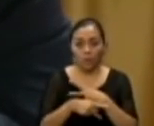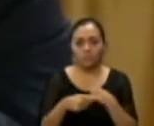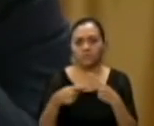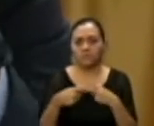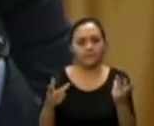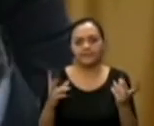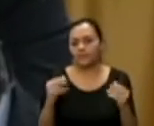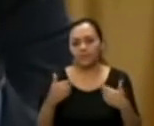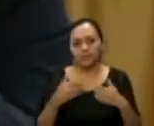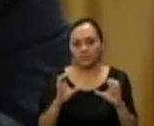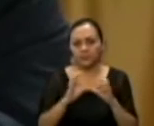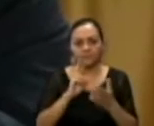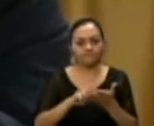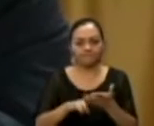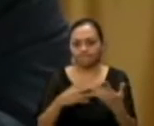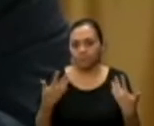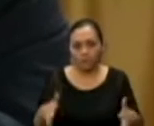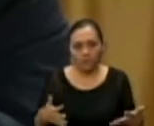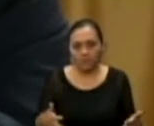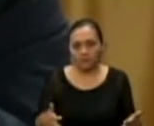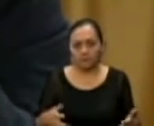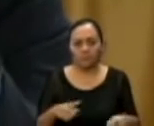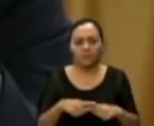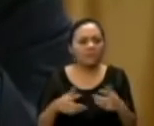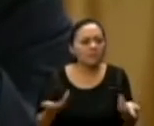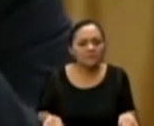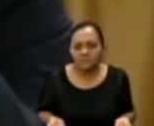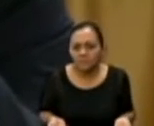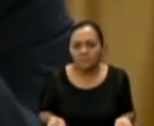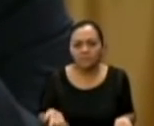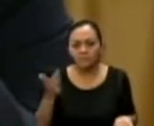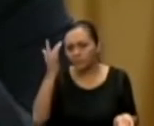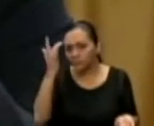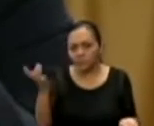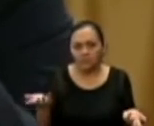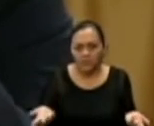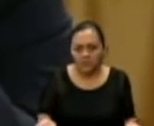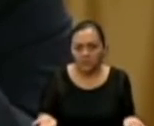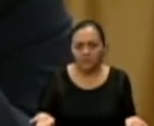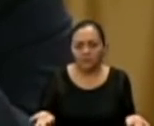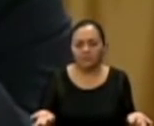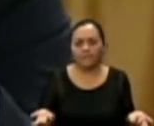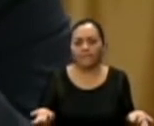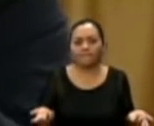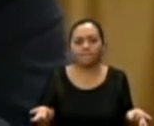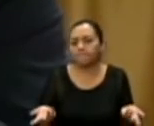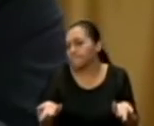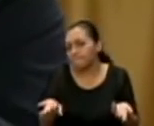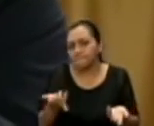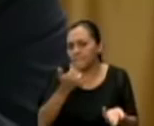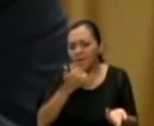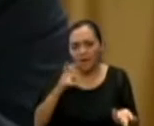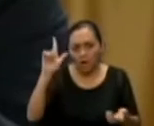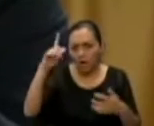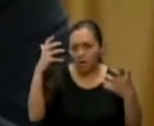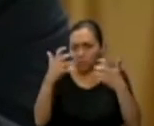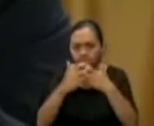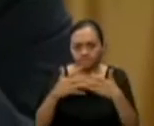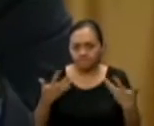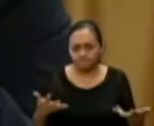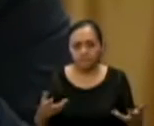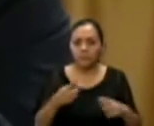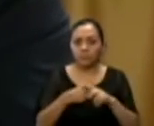más certificados qué sentido tiene todo esto no es un absurdo es ilógico que